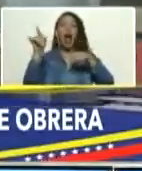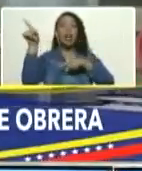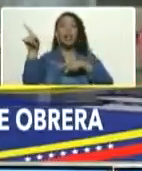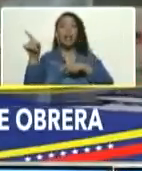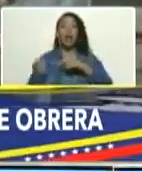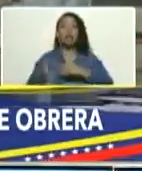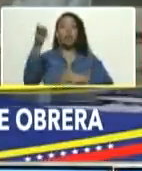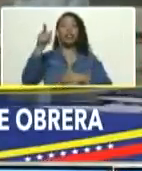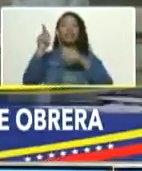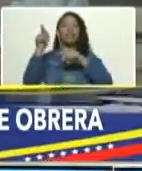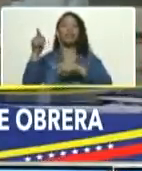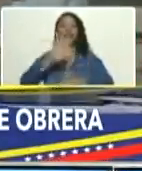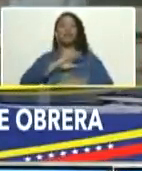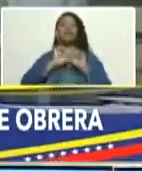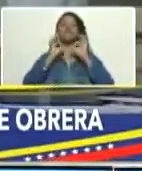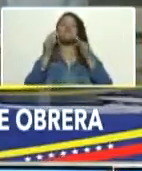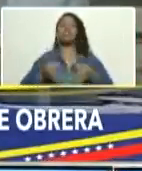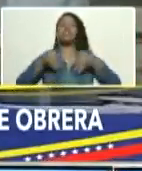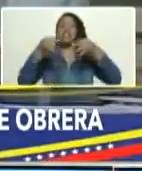ti.